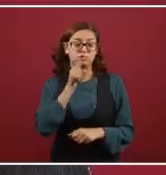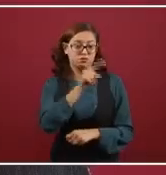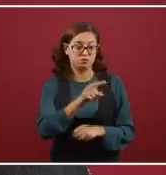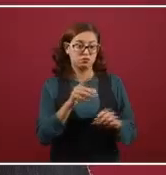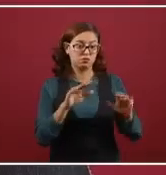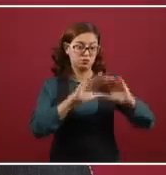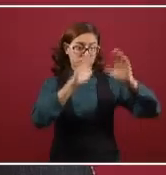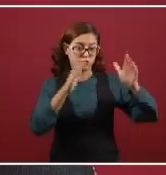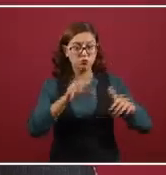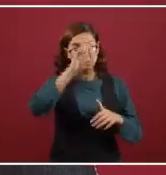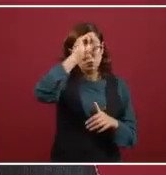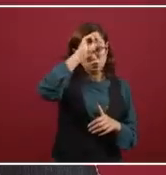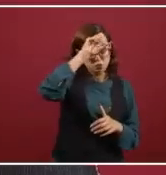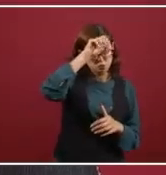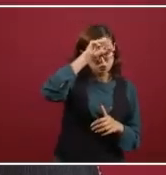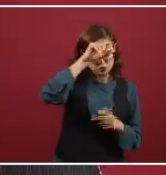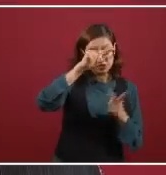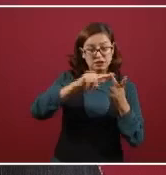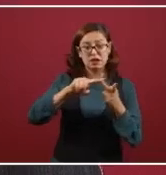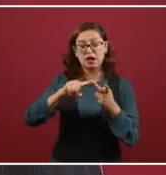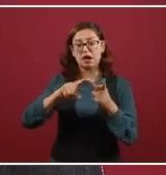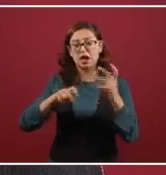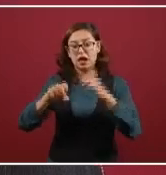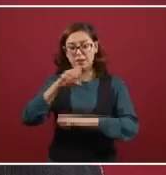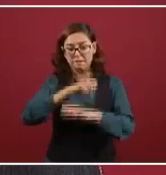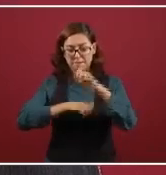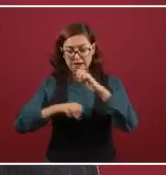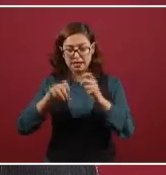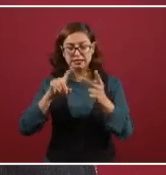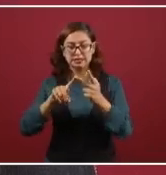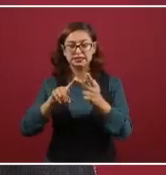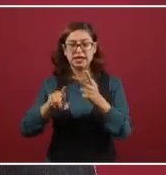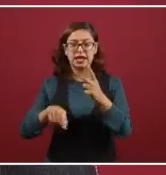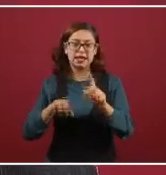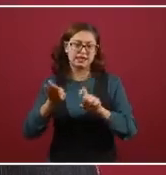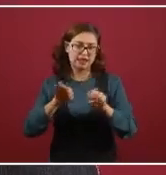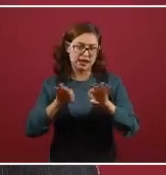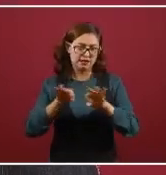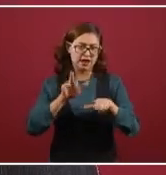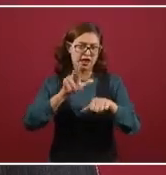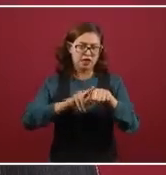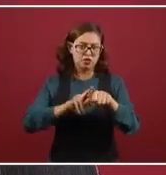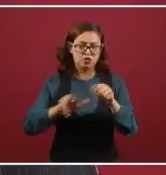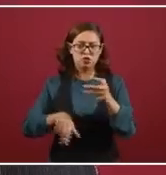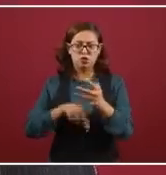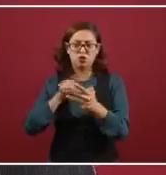de las empresas mineras y, desde luego, con